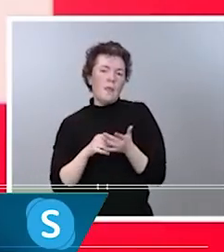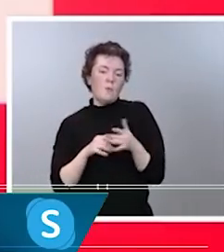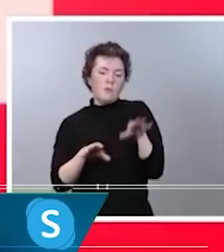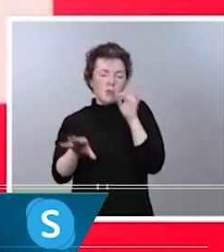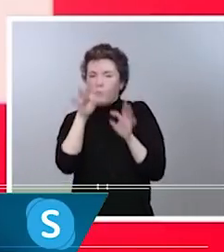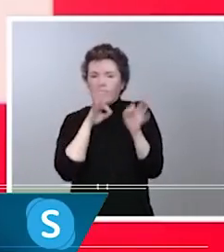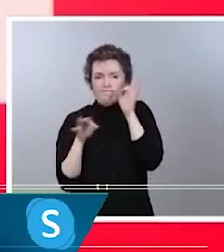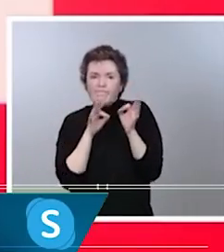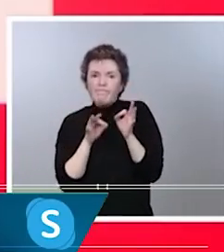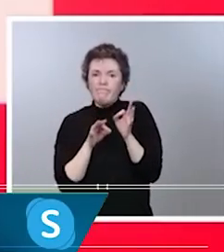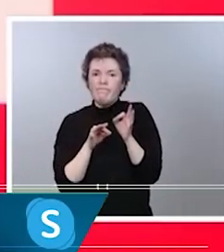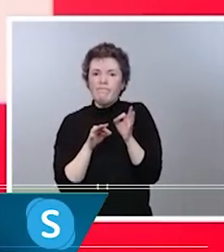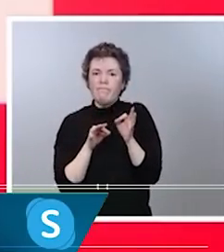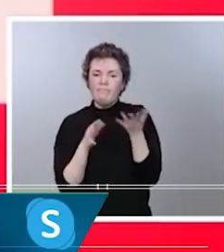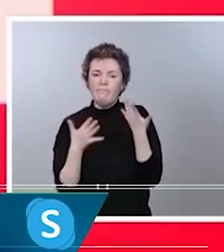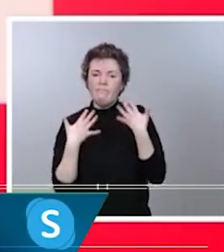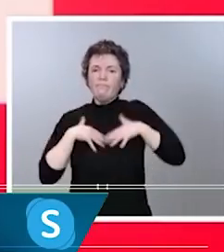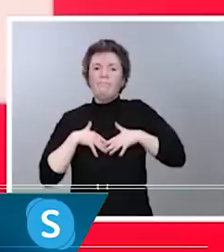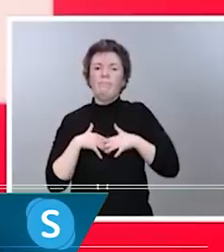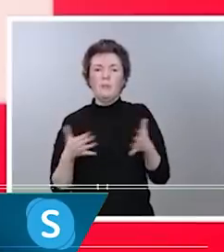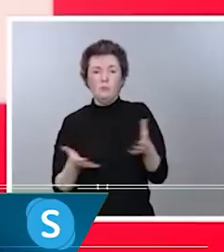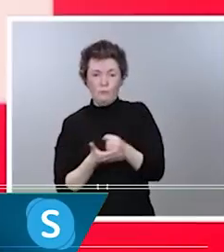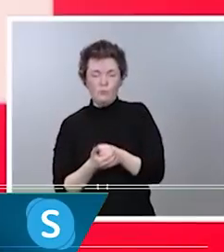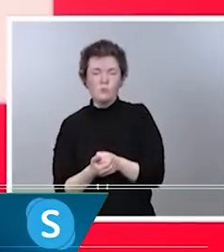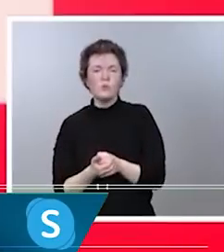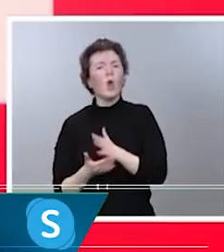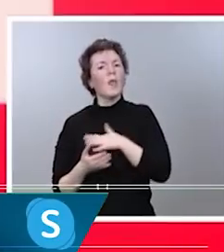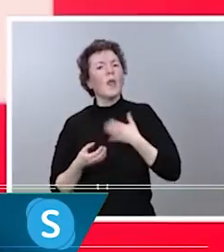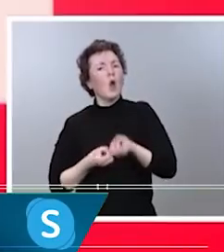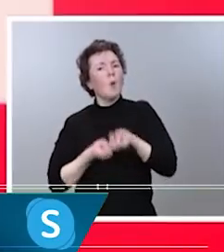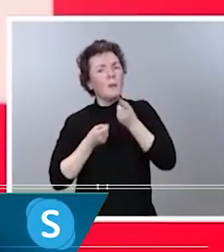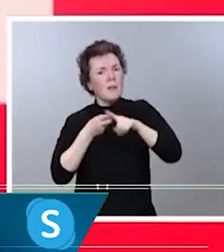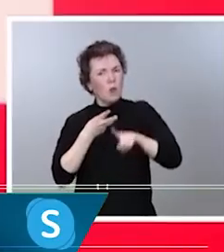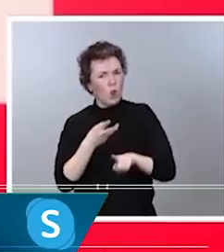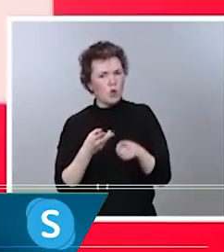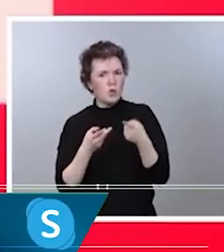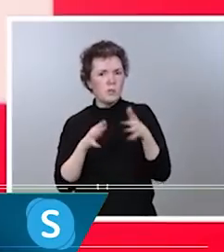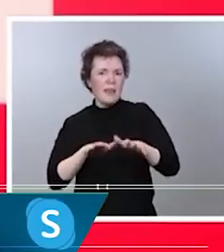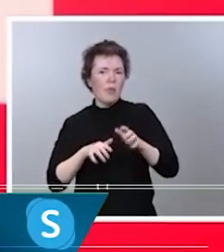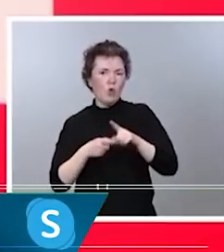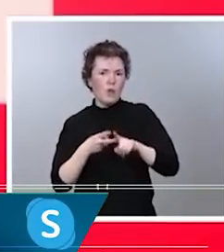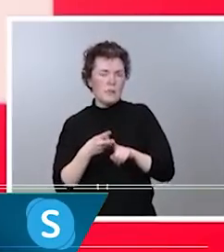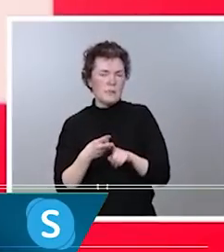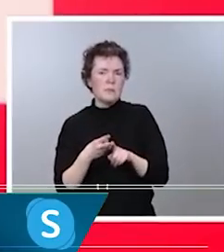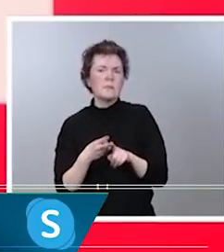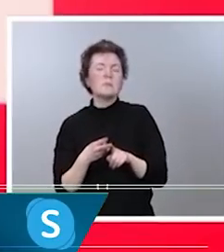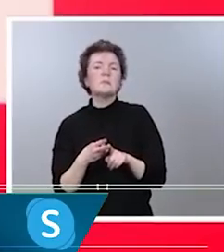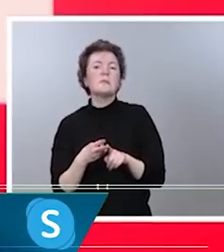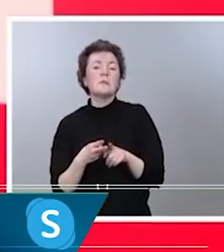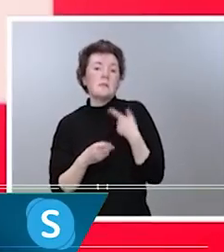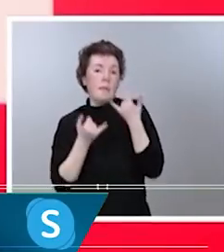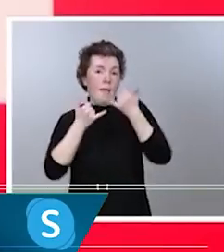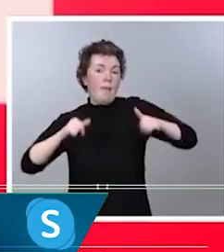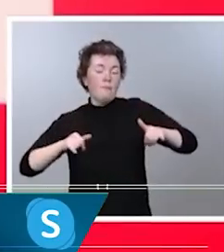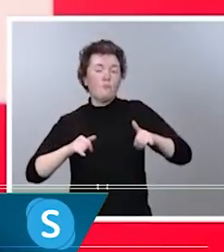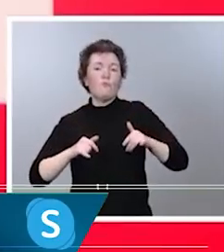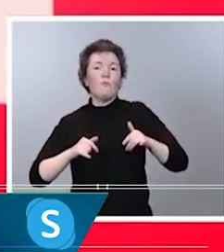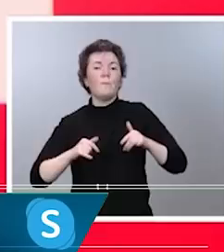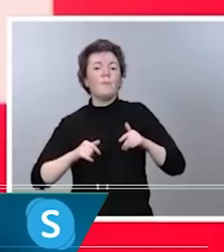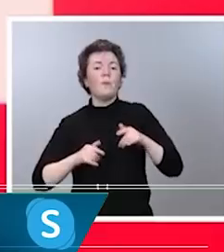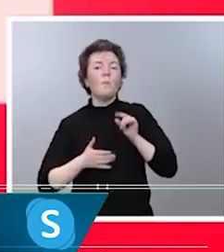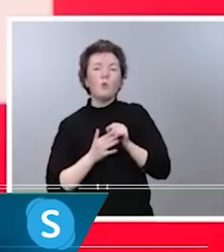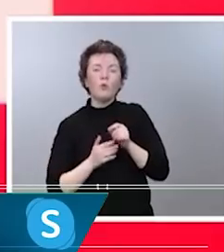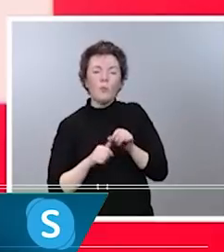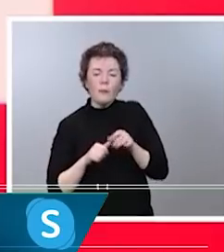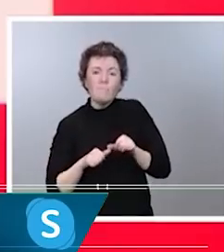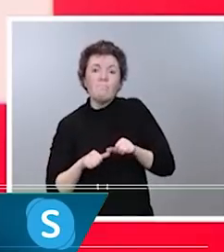triste con cientos de miles de gente que no hace nada que encima ahora van a tener que pagar en la declaración de la renta porque nadie les había